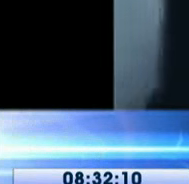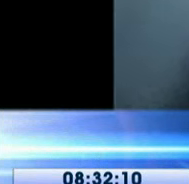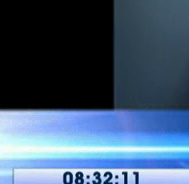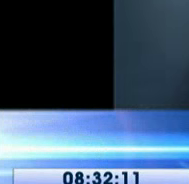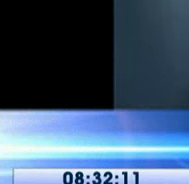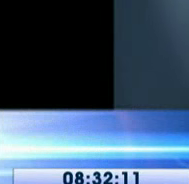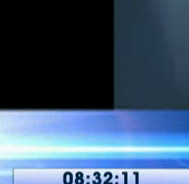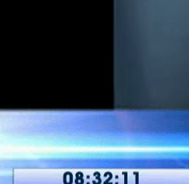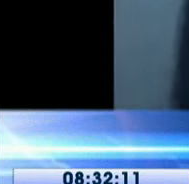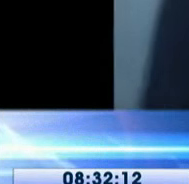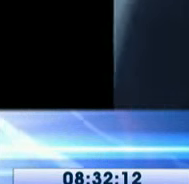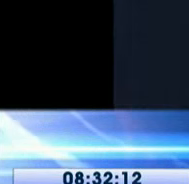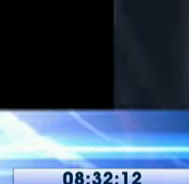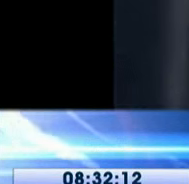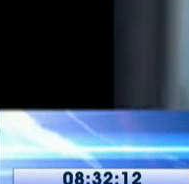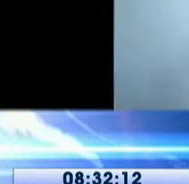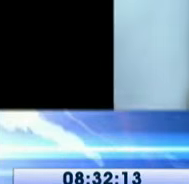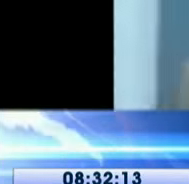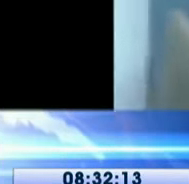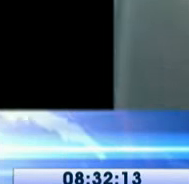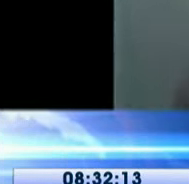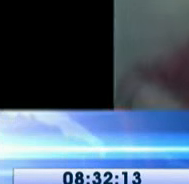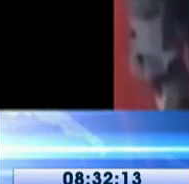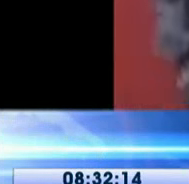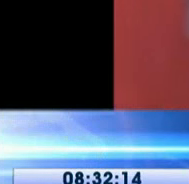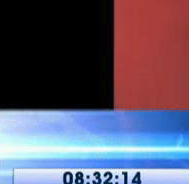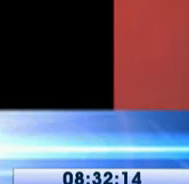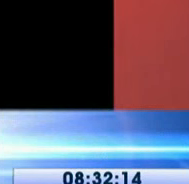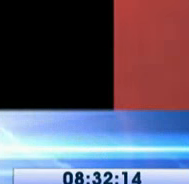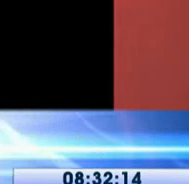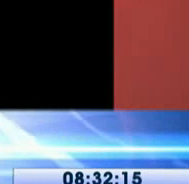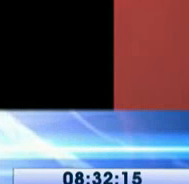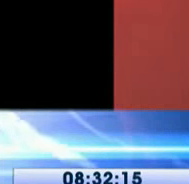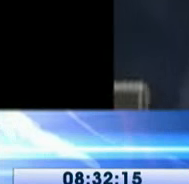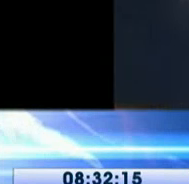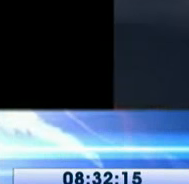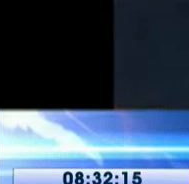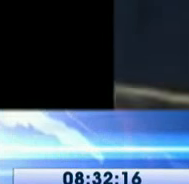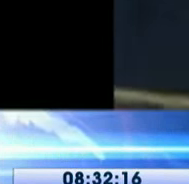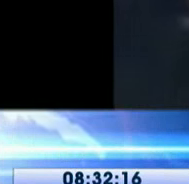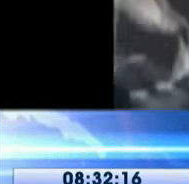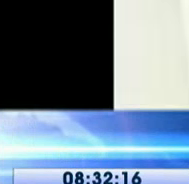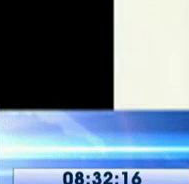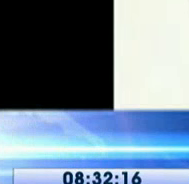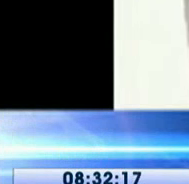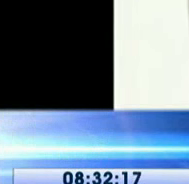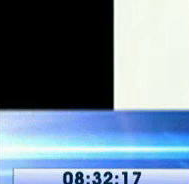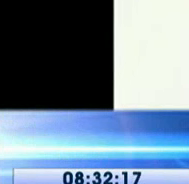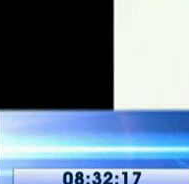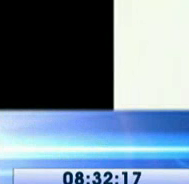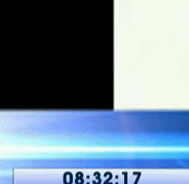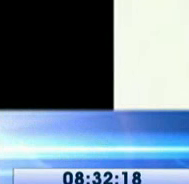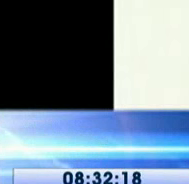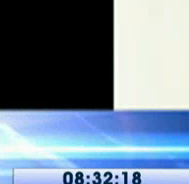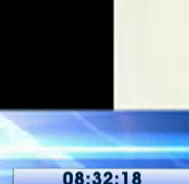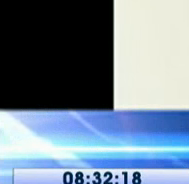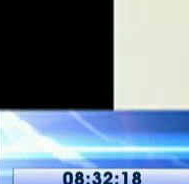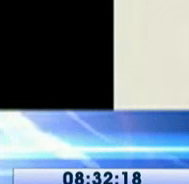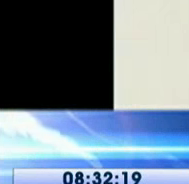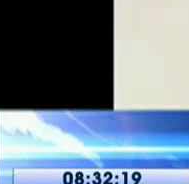motel y confirmó lo que sospechaba. Descubra en qué lugar ocurrió y cómo halló al esposo.